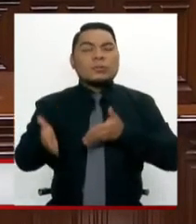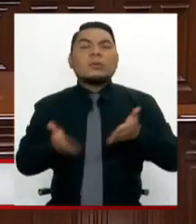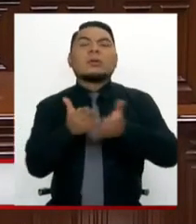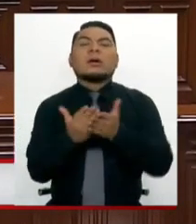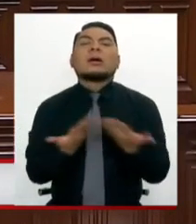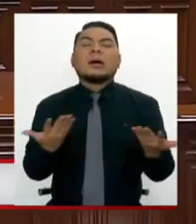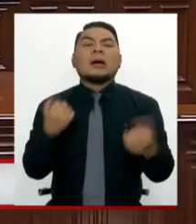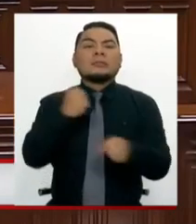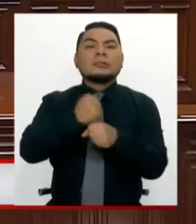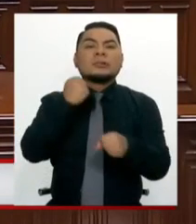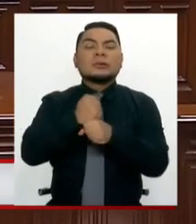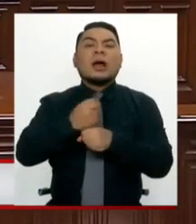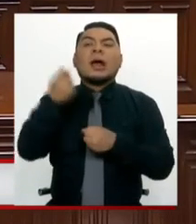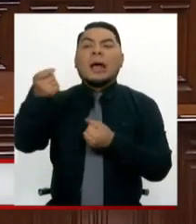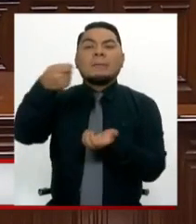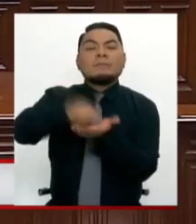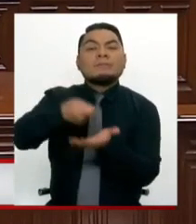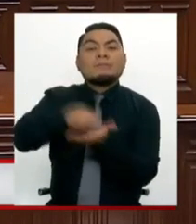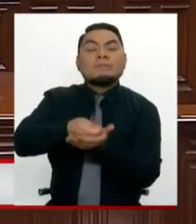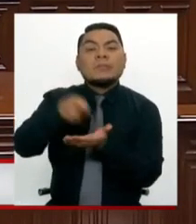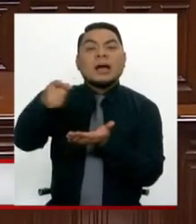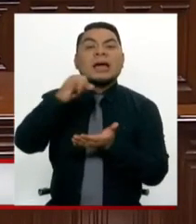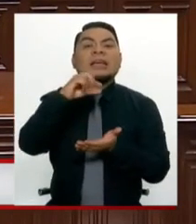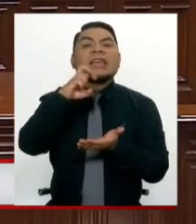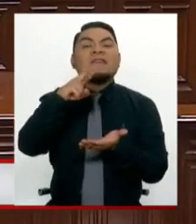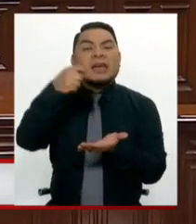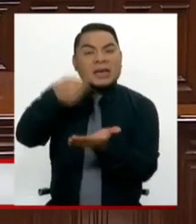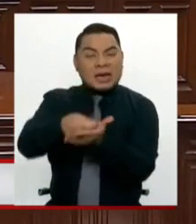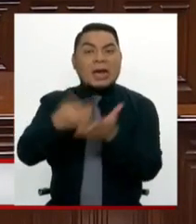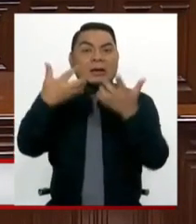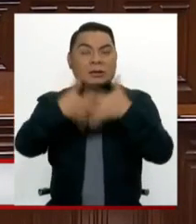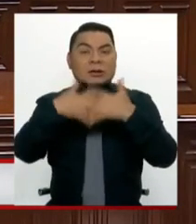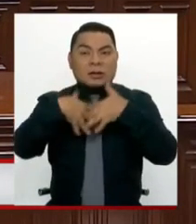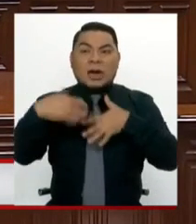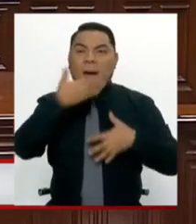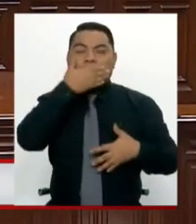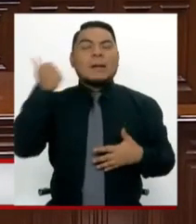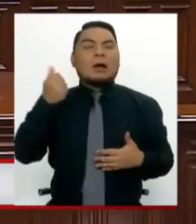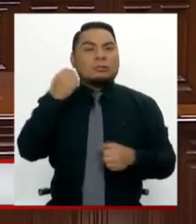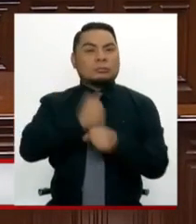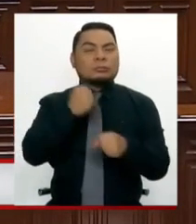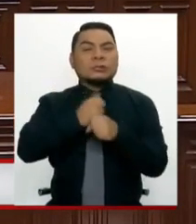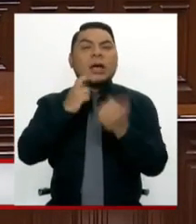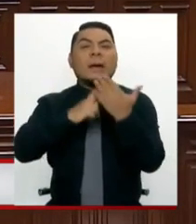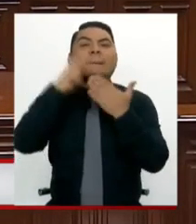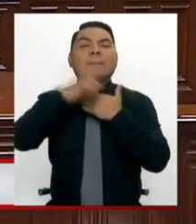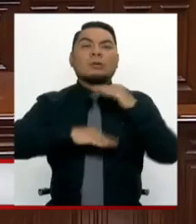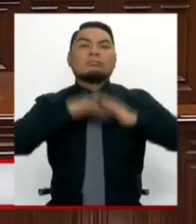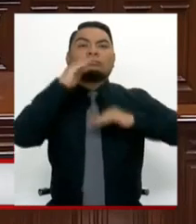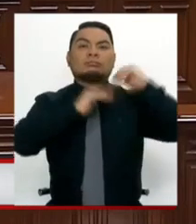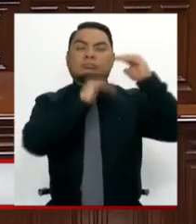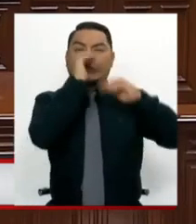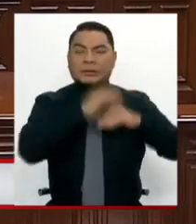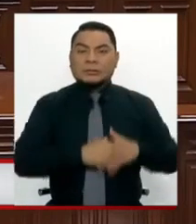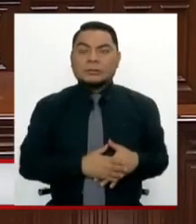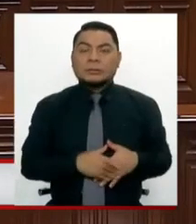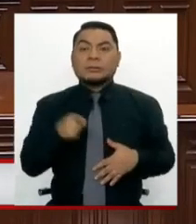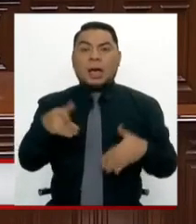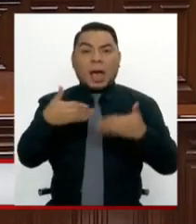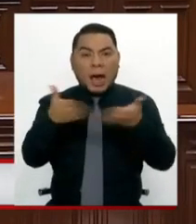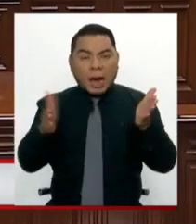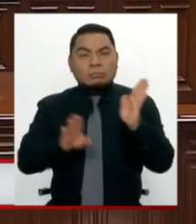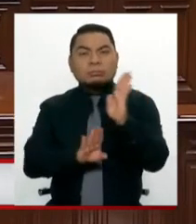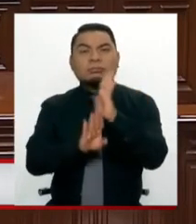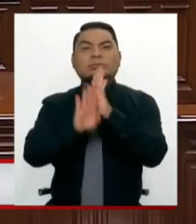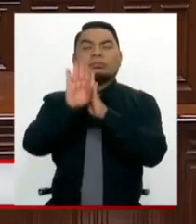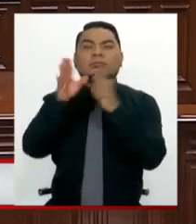por impuestos y las asociaciones público-privadas para que permitan mejorar la gestión de los proyectos de infraestructura, ampliando su